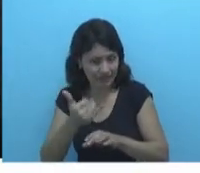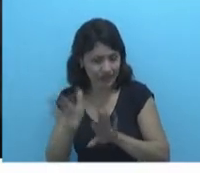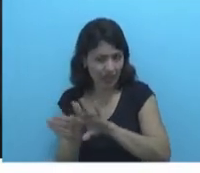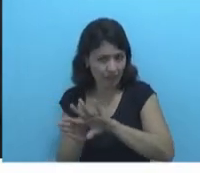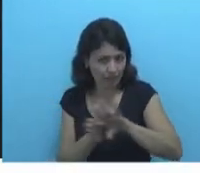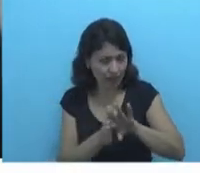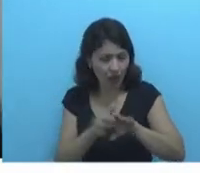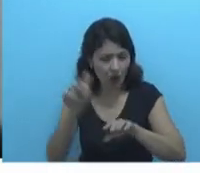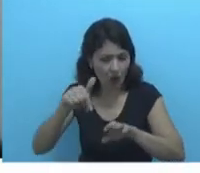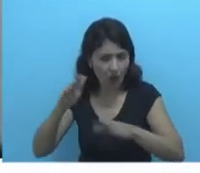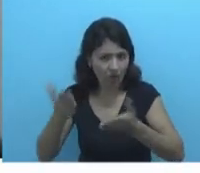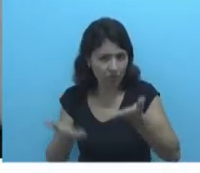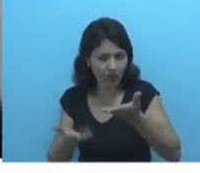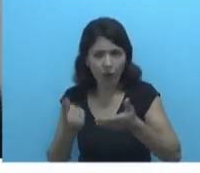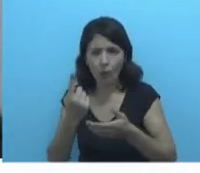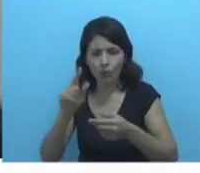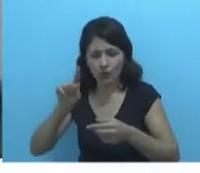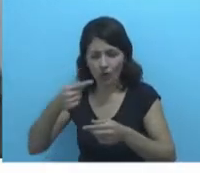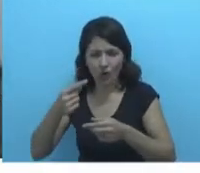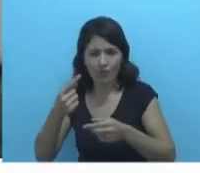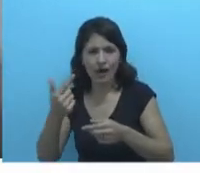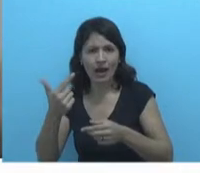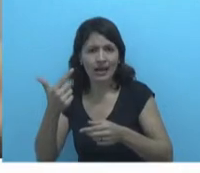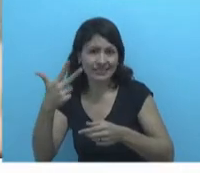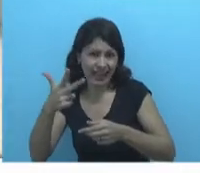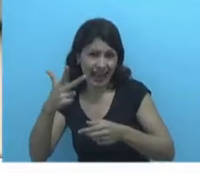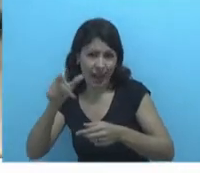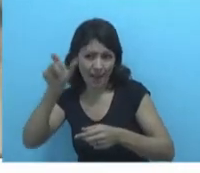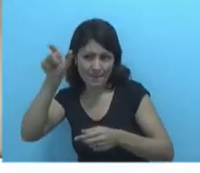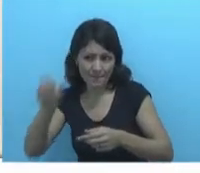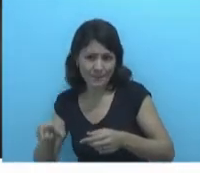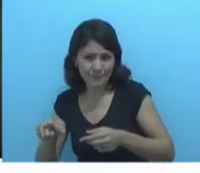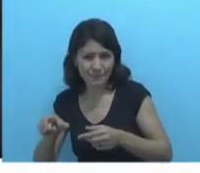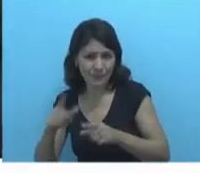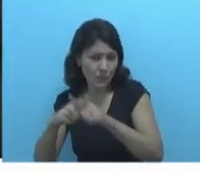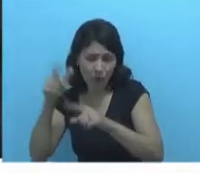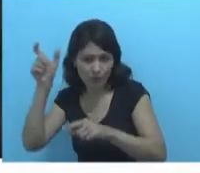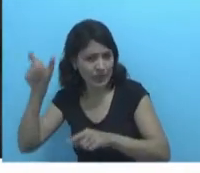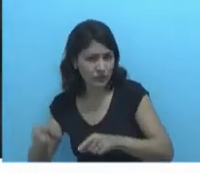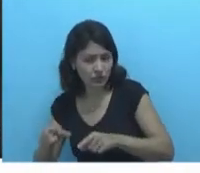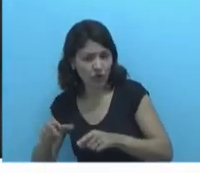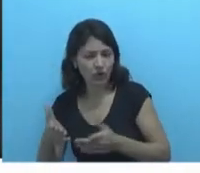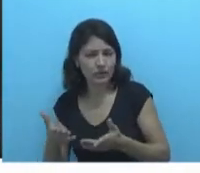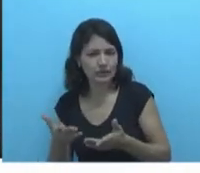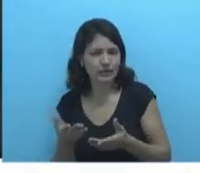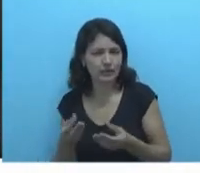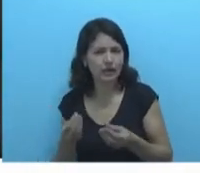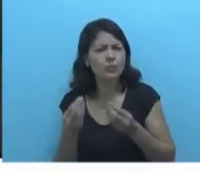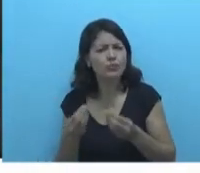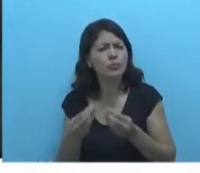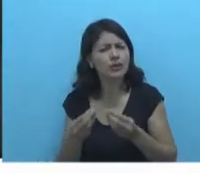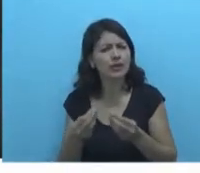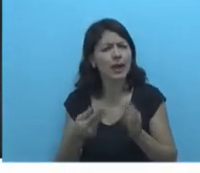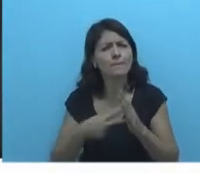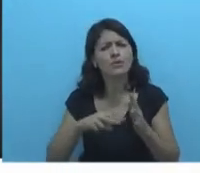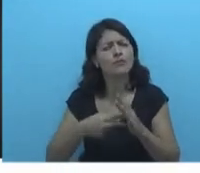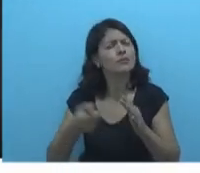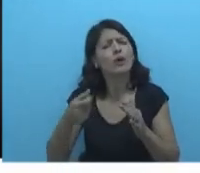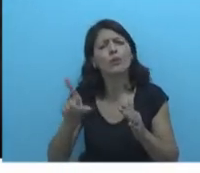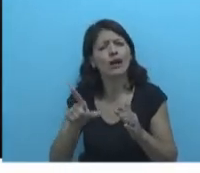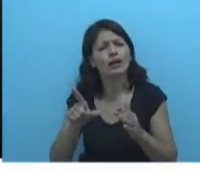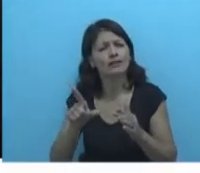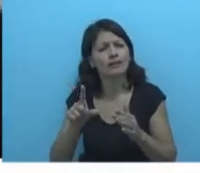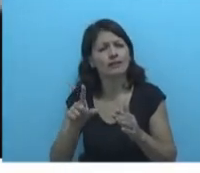ha bajado el consumo de carne, justamente porque hemos destrozado el salario en la época